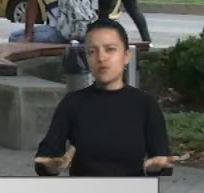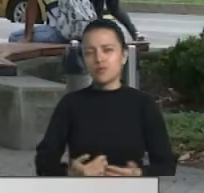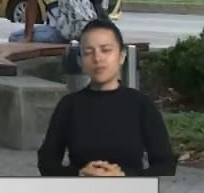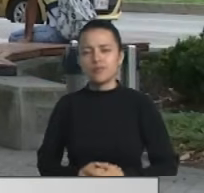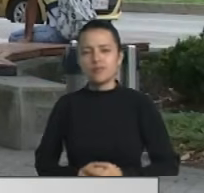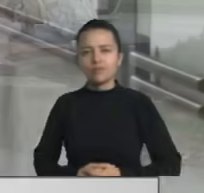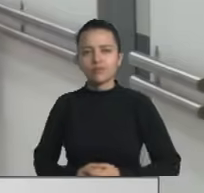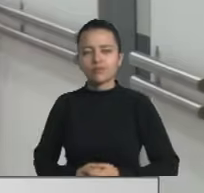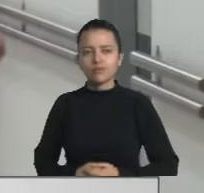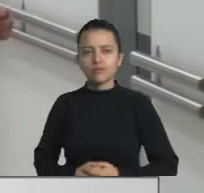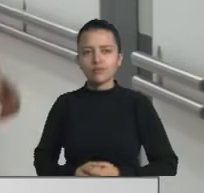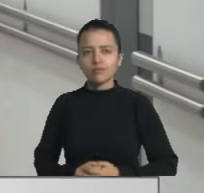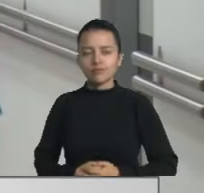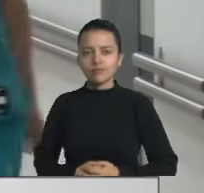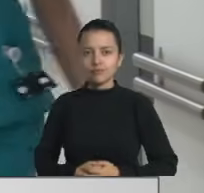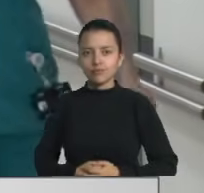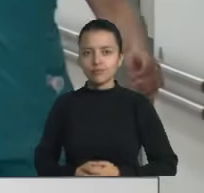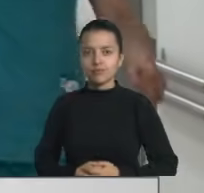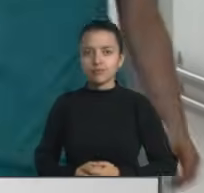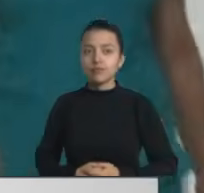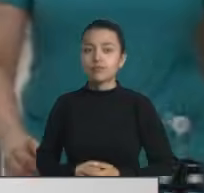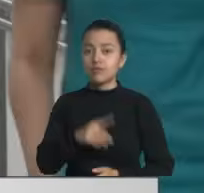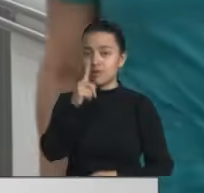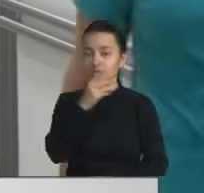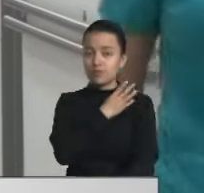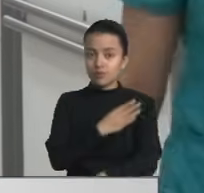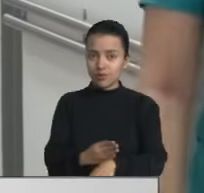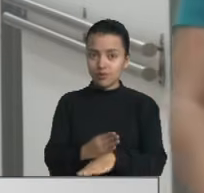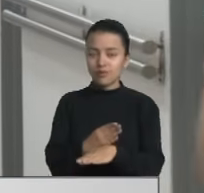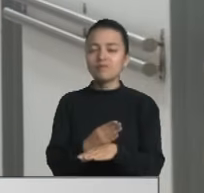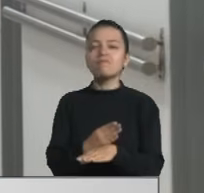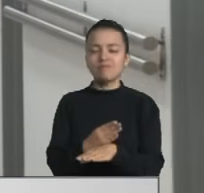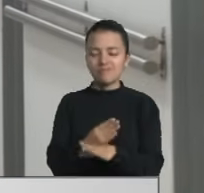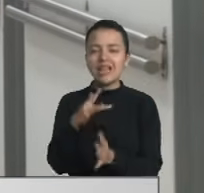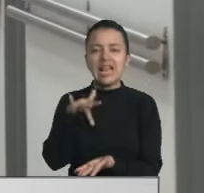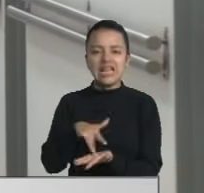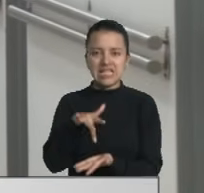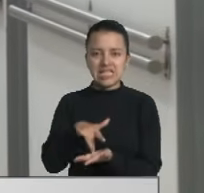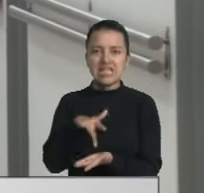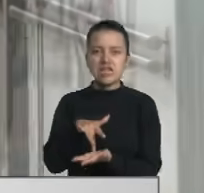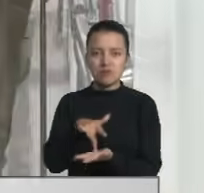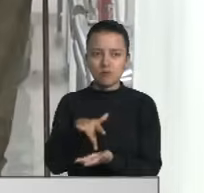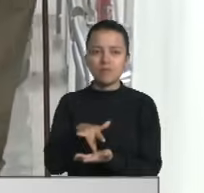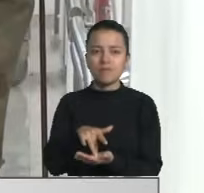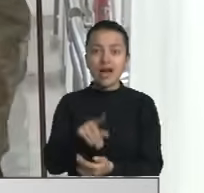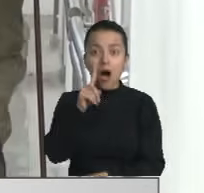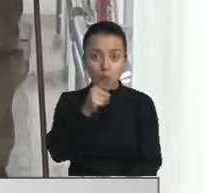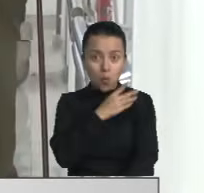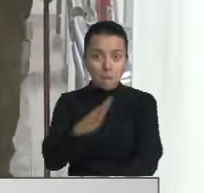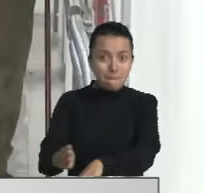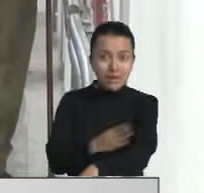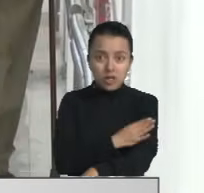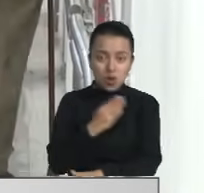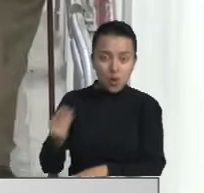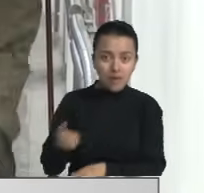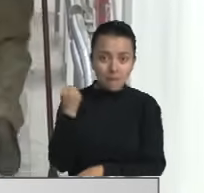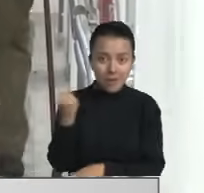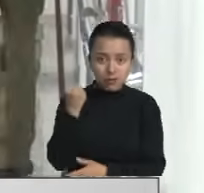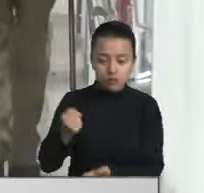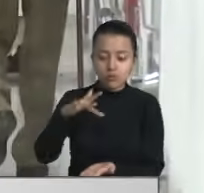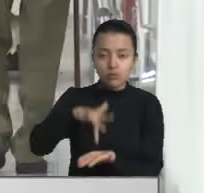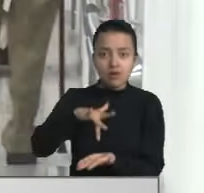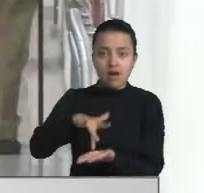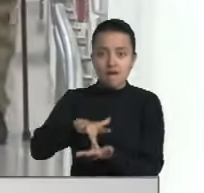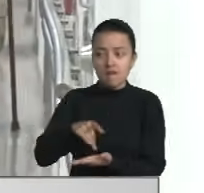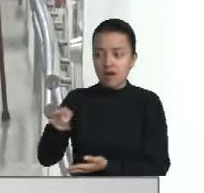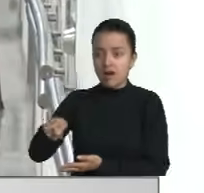Cauca. A 1 billón de pesos ascienden las deudas que tienen las EPS con la Red de Salud Pública del Valle del Cauca y